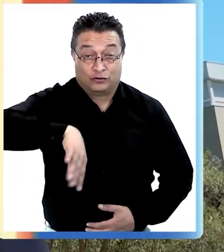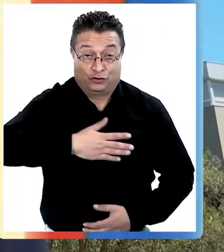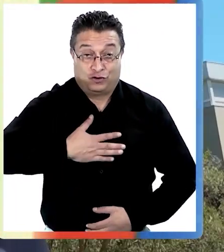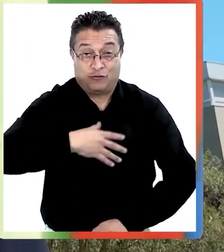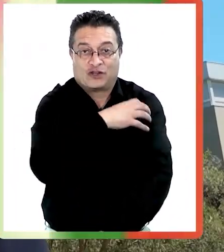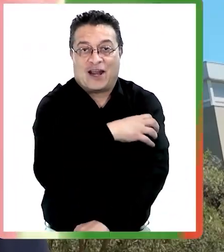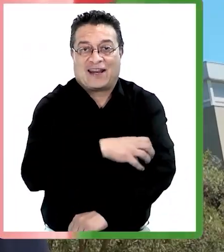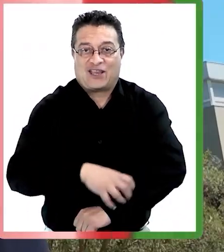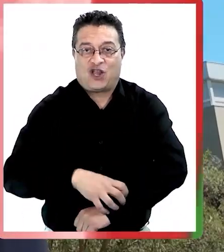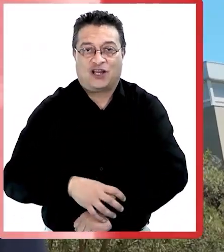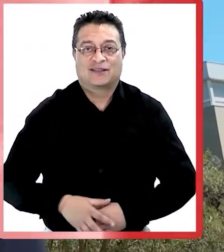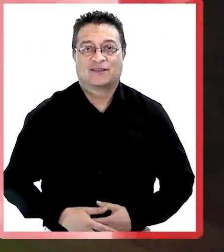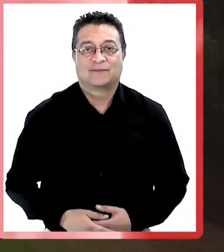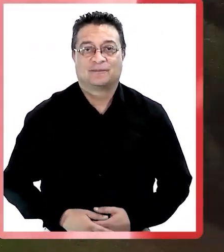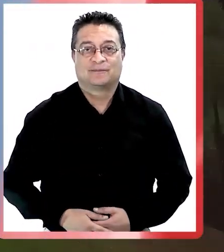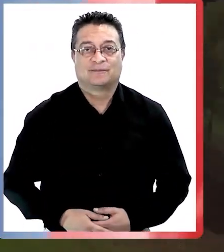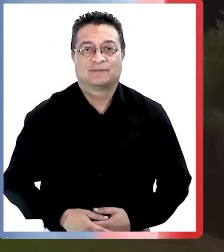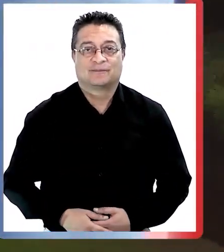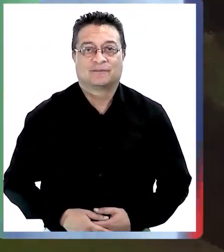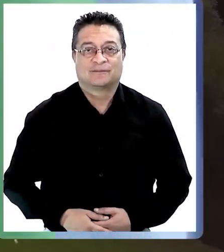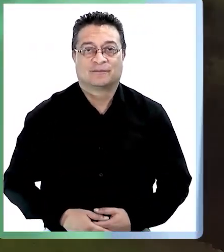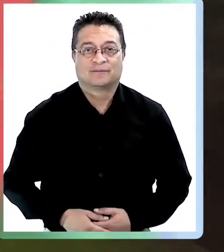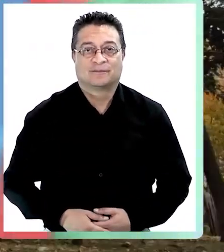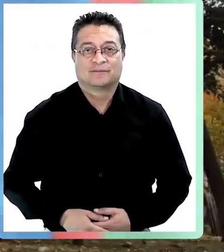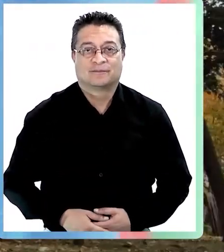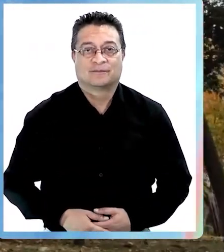Somos las regiones.